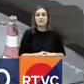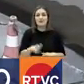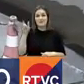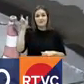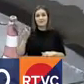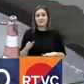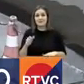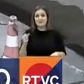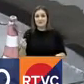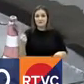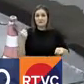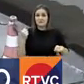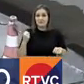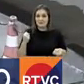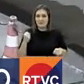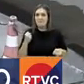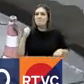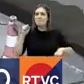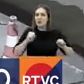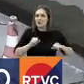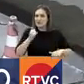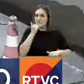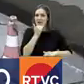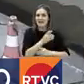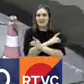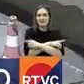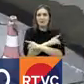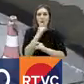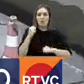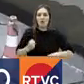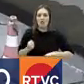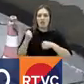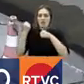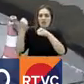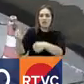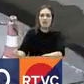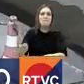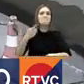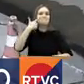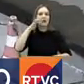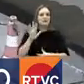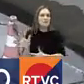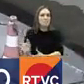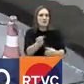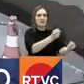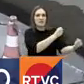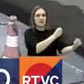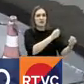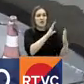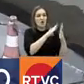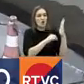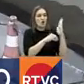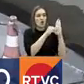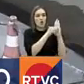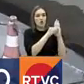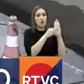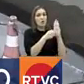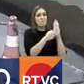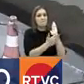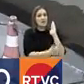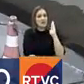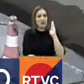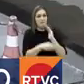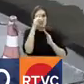uniformado podría enfrentar una sanción disciplinaria establecida en el Código Penal Militar y será sujeto de una investigación